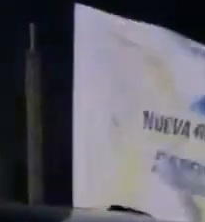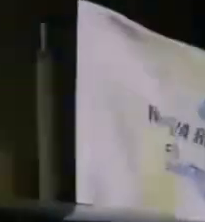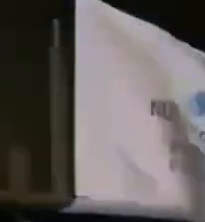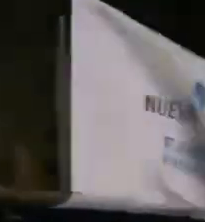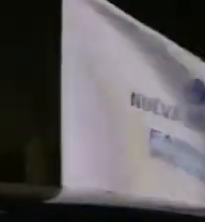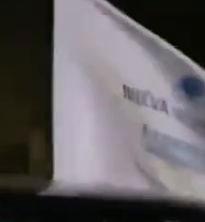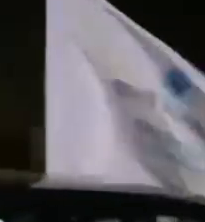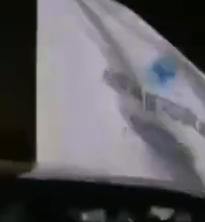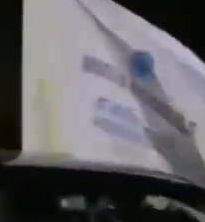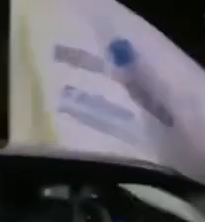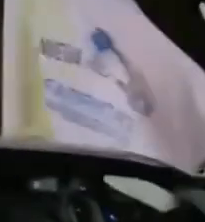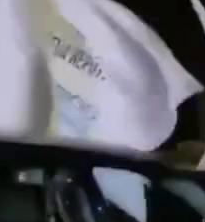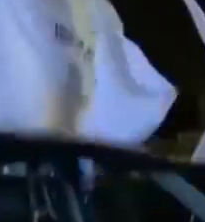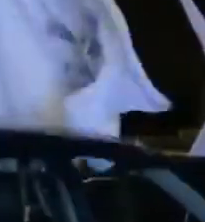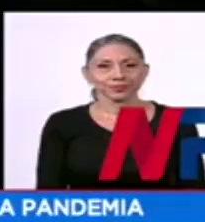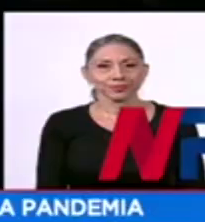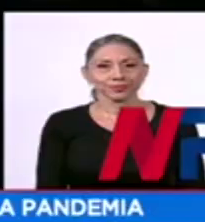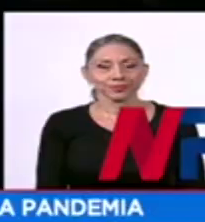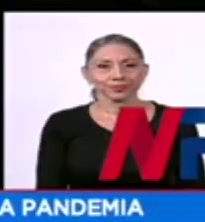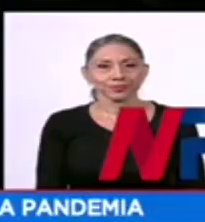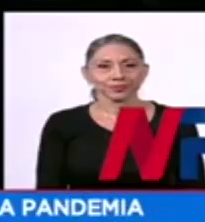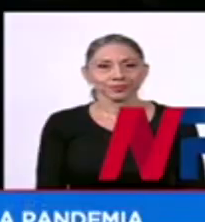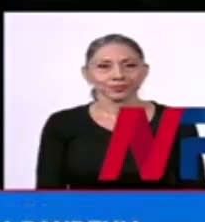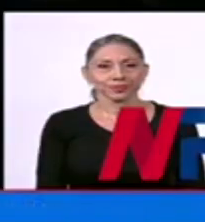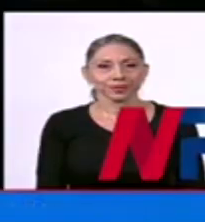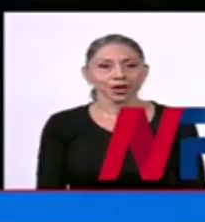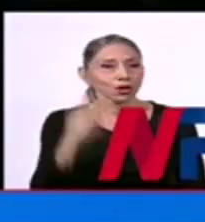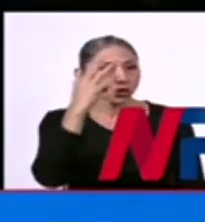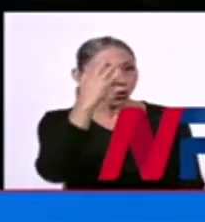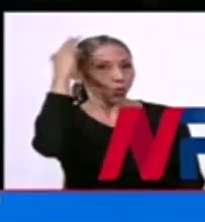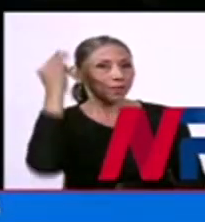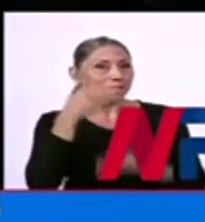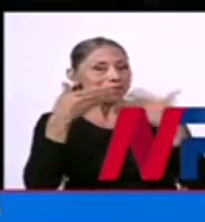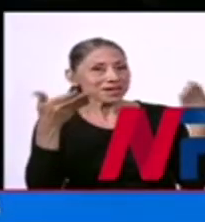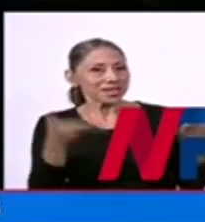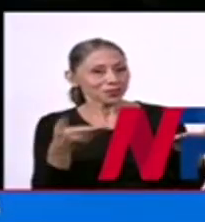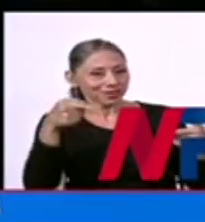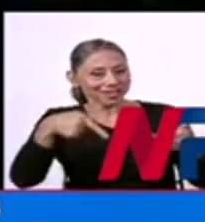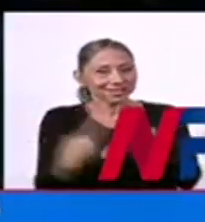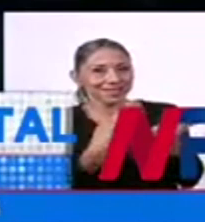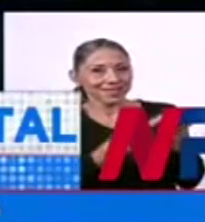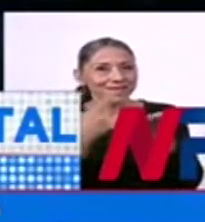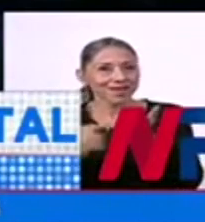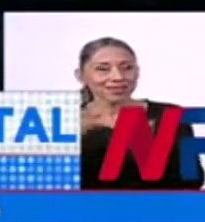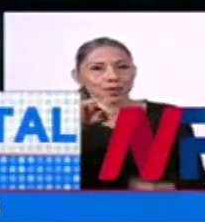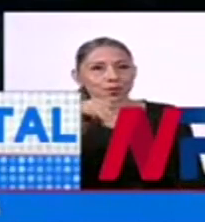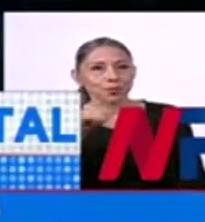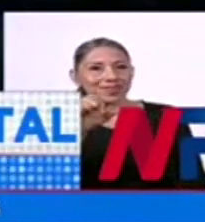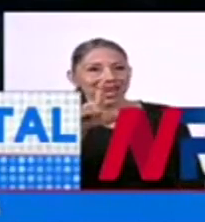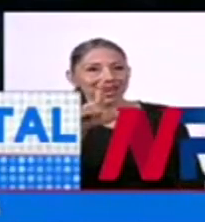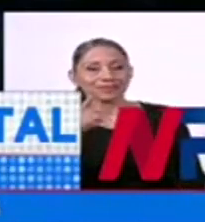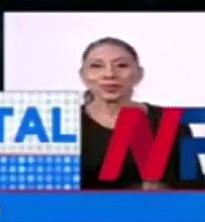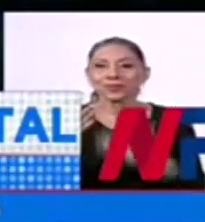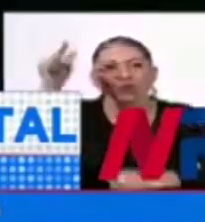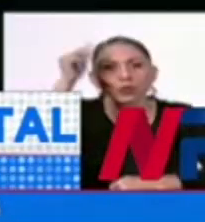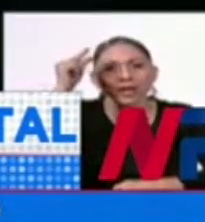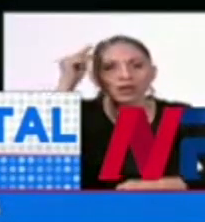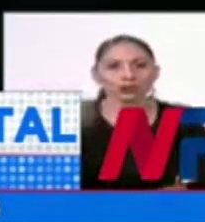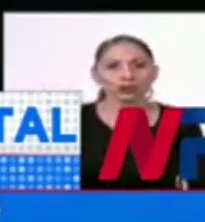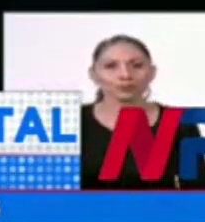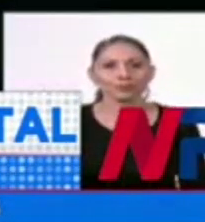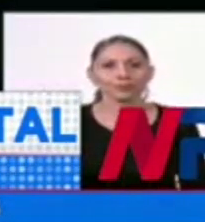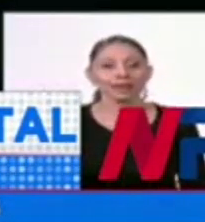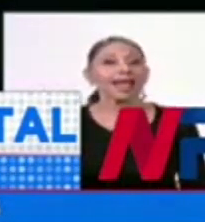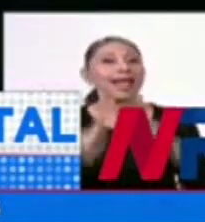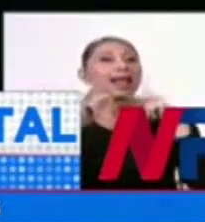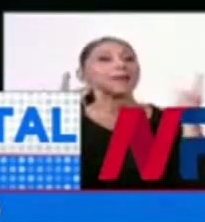en abril porque ninguno de los más de 20 candidatos presidenciales obtendría el 40 por ciento de los sufragios necesarios